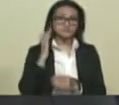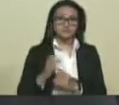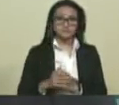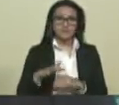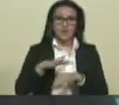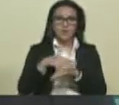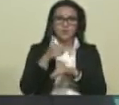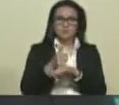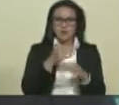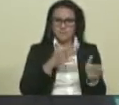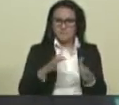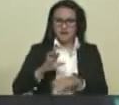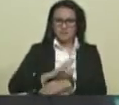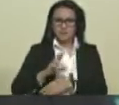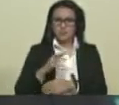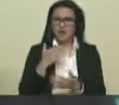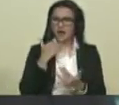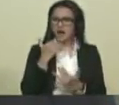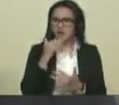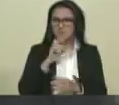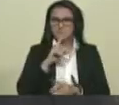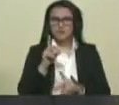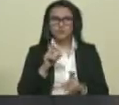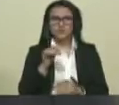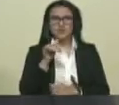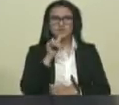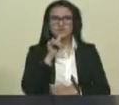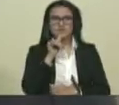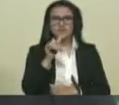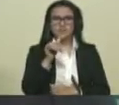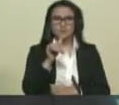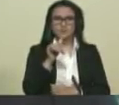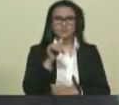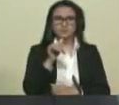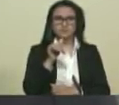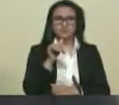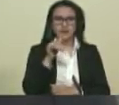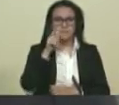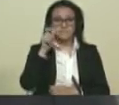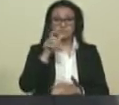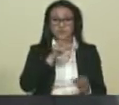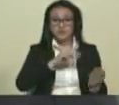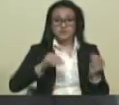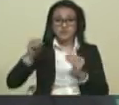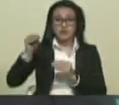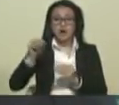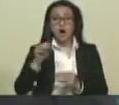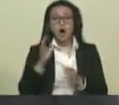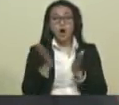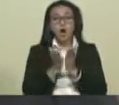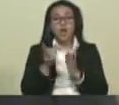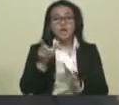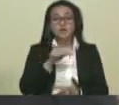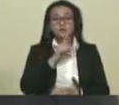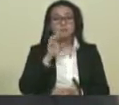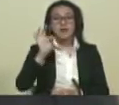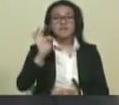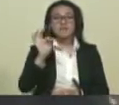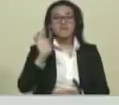retrasos con el Plan República. Quisiera algunas precisiones. Las denuncias venían de los que estaban reubicados del Colegio Francia principalmente.